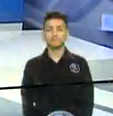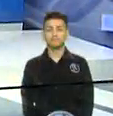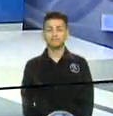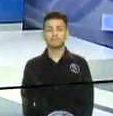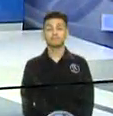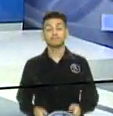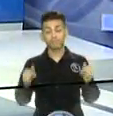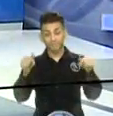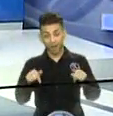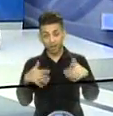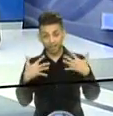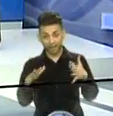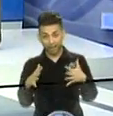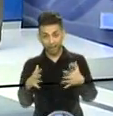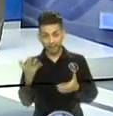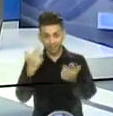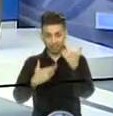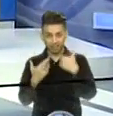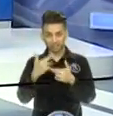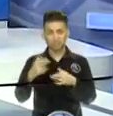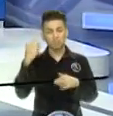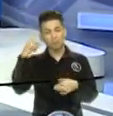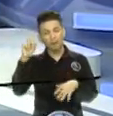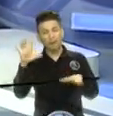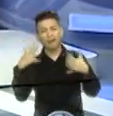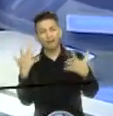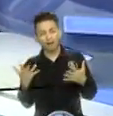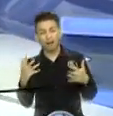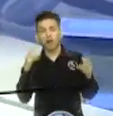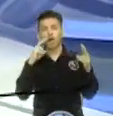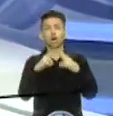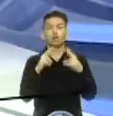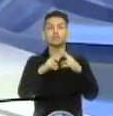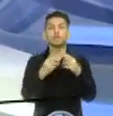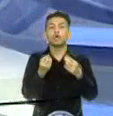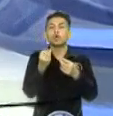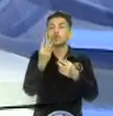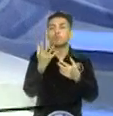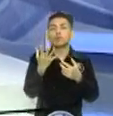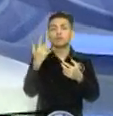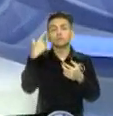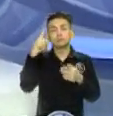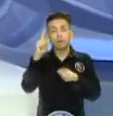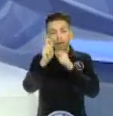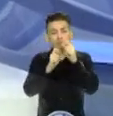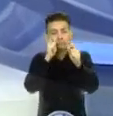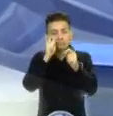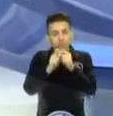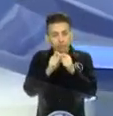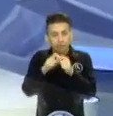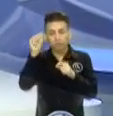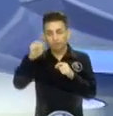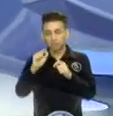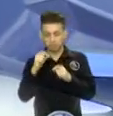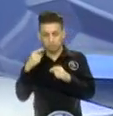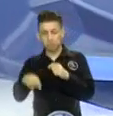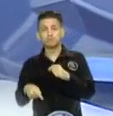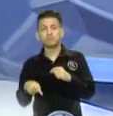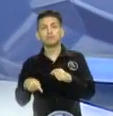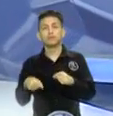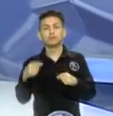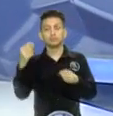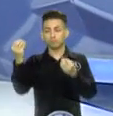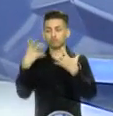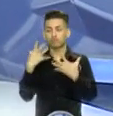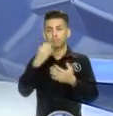Aquí estamos de regreso, lo hacemos para conocer los datos, las cifras más exactas y recientes que da a conocer el Ministerio de Salud